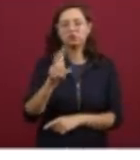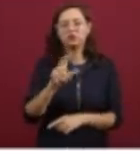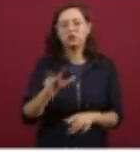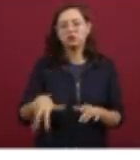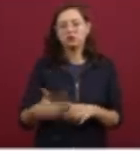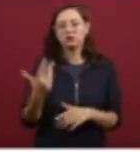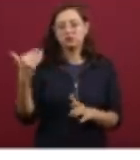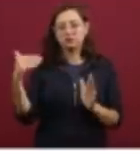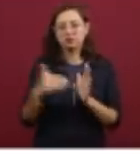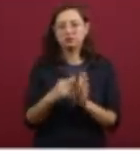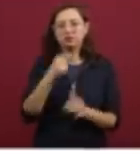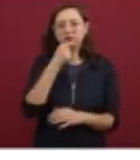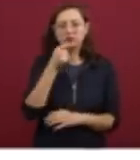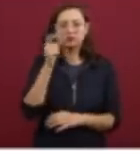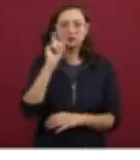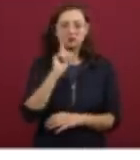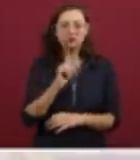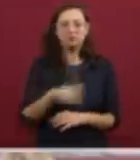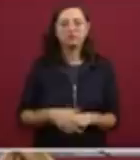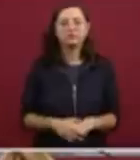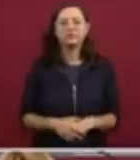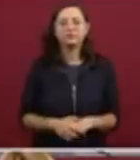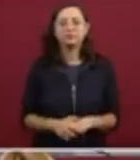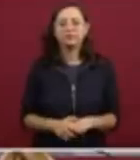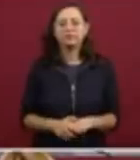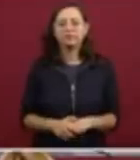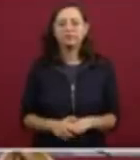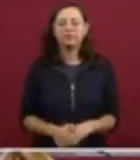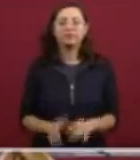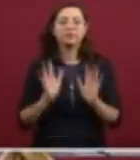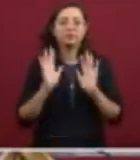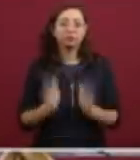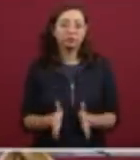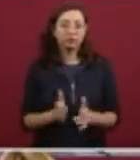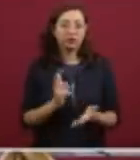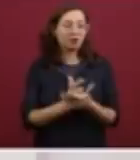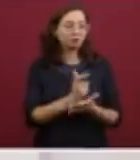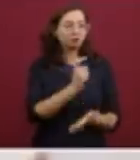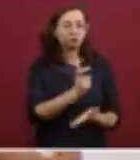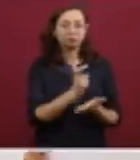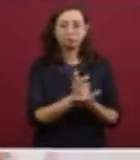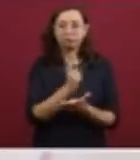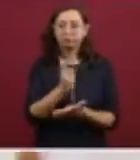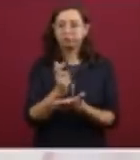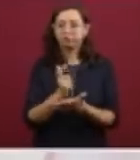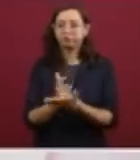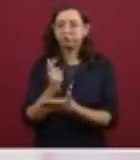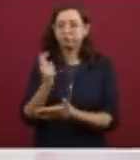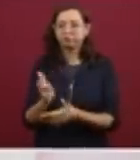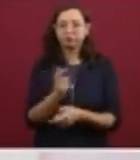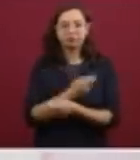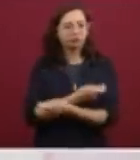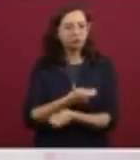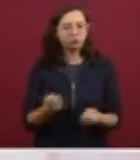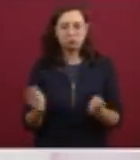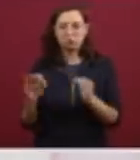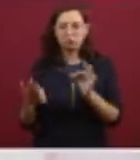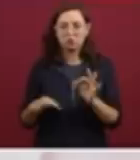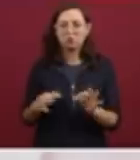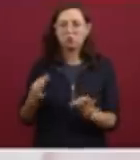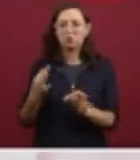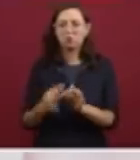213.000 niños y niñas. Hemos entregado la totalidad de los pagos, pero estos pagos tienen un